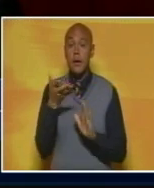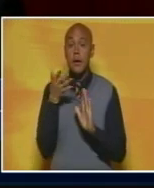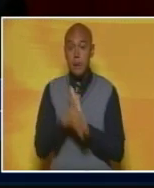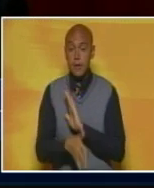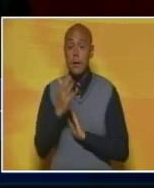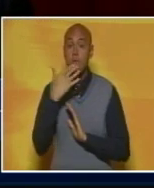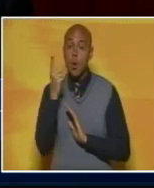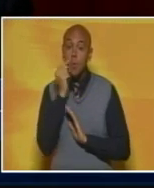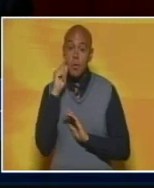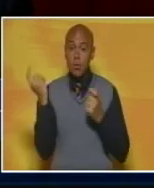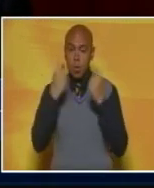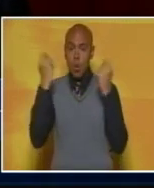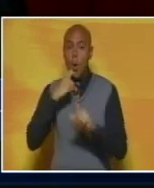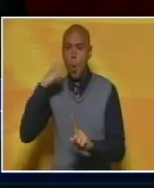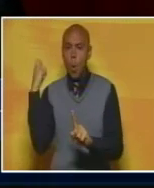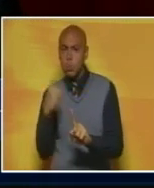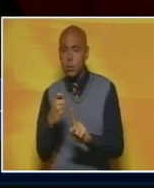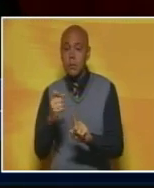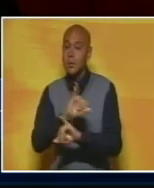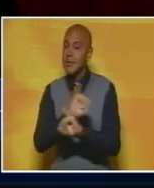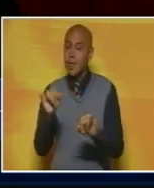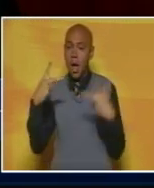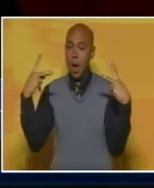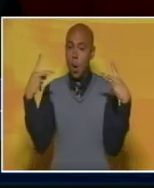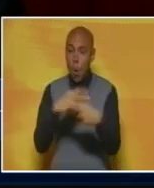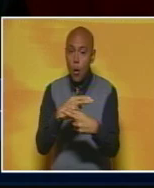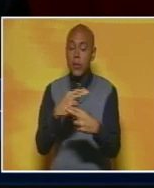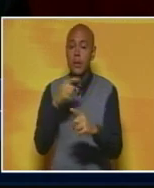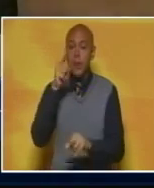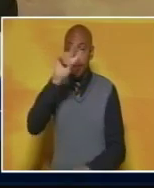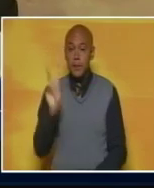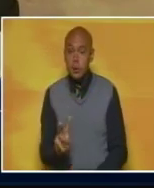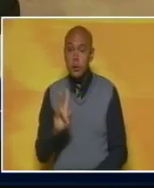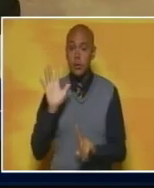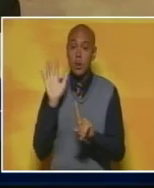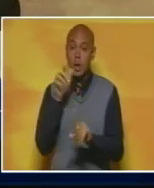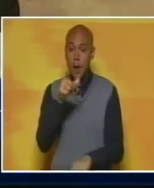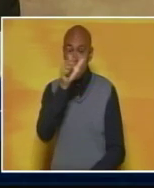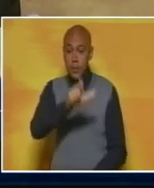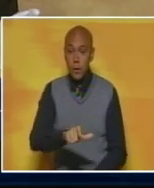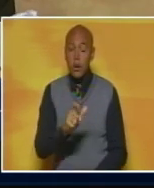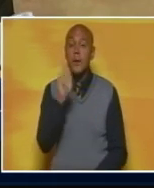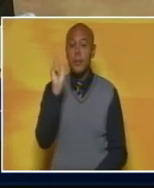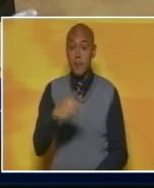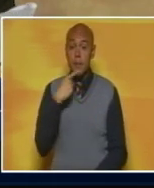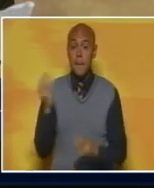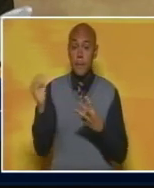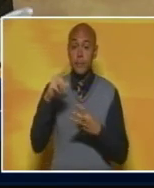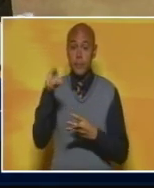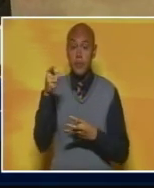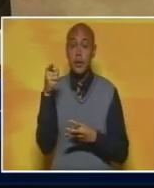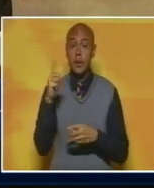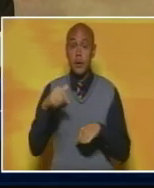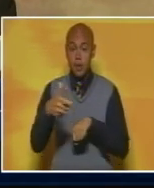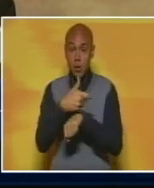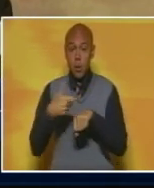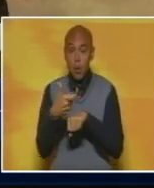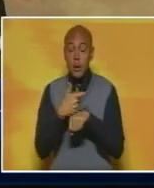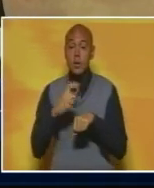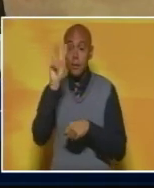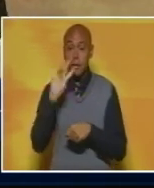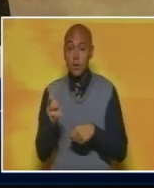frecuente promisión de odio de sus autoridades contra el gentilicio venezolano. Agregó que las autoridades venezolanas presentarán a